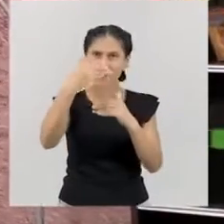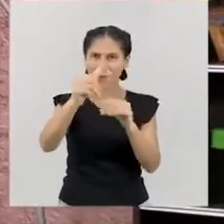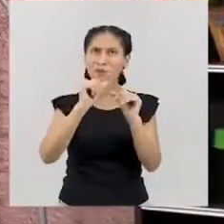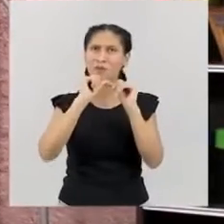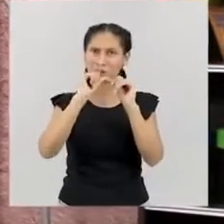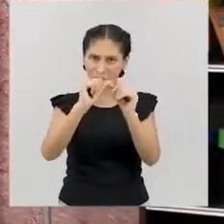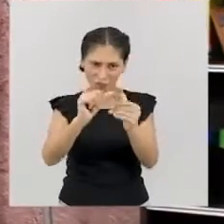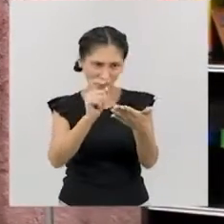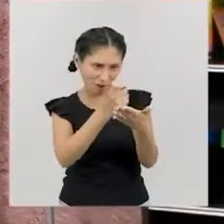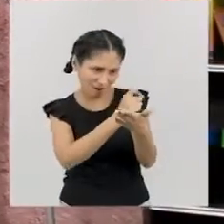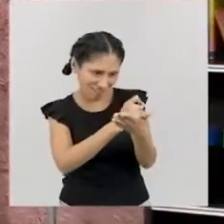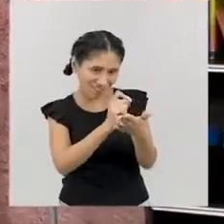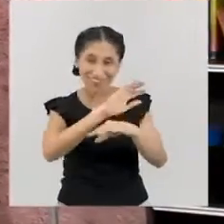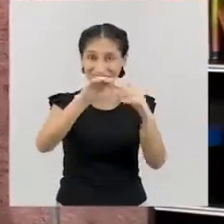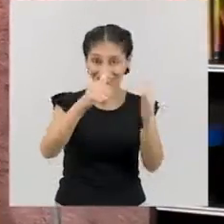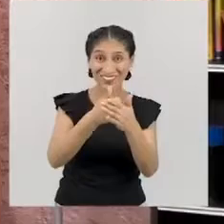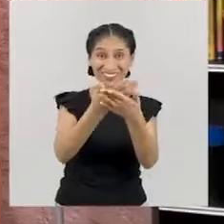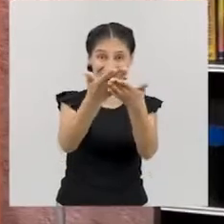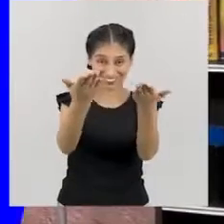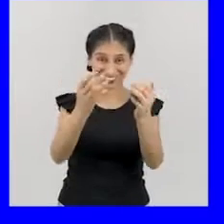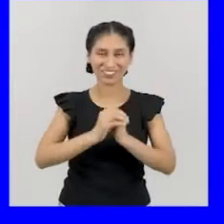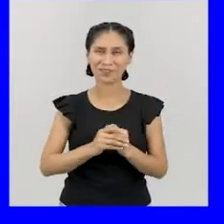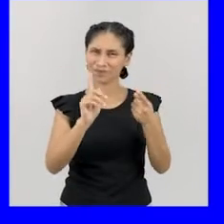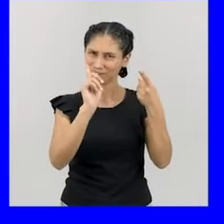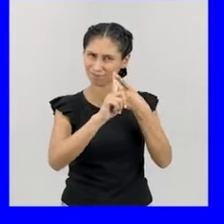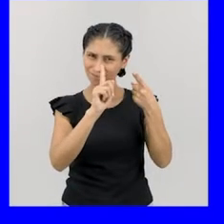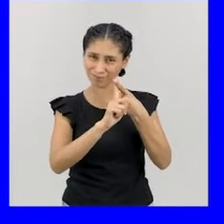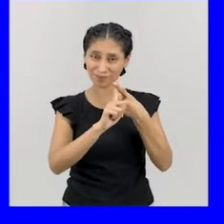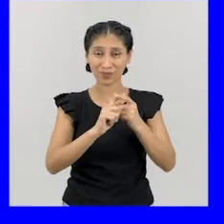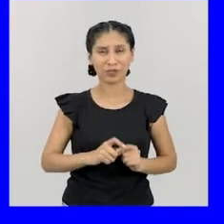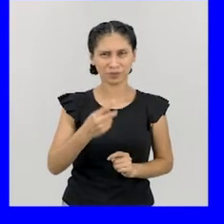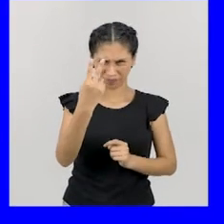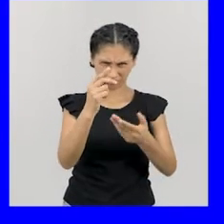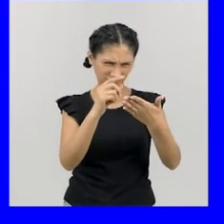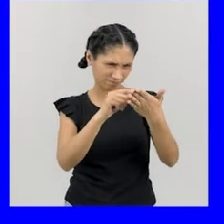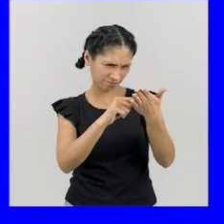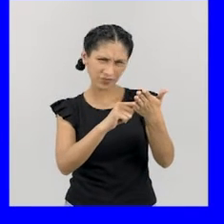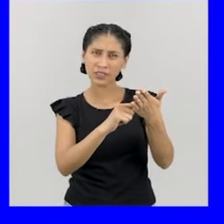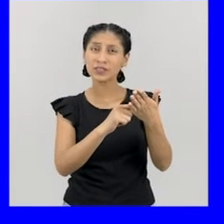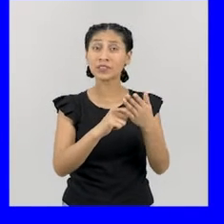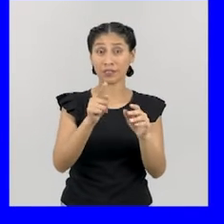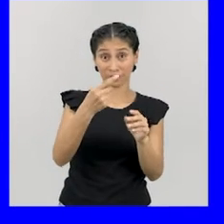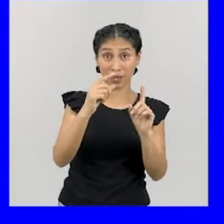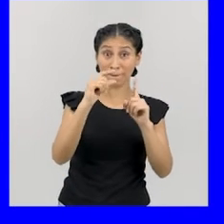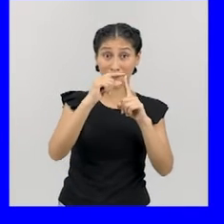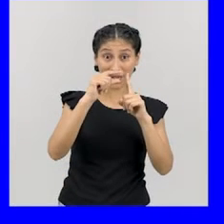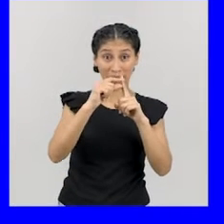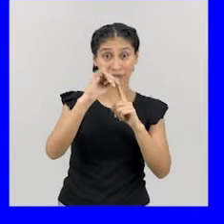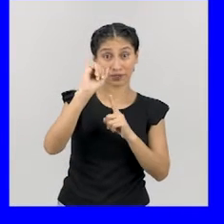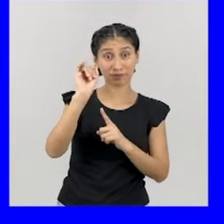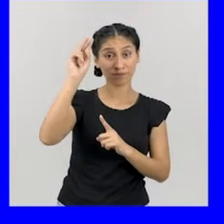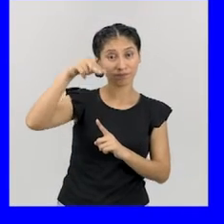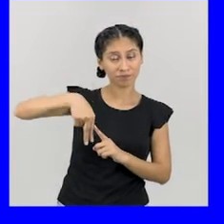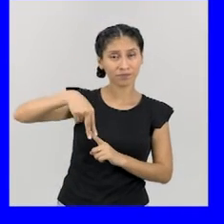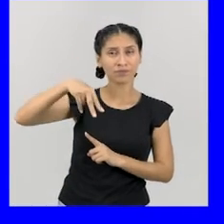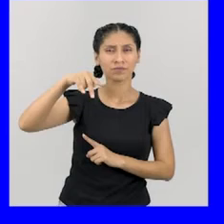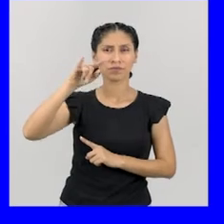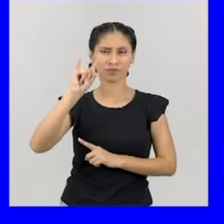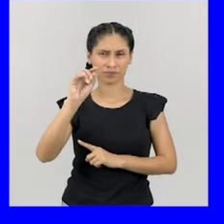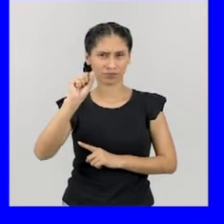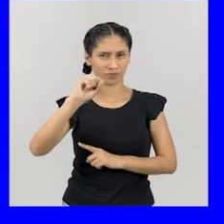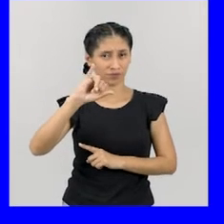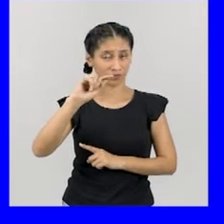ejercicios con todas y todos los chicos de la pre. 1. Señale el sinónimo contextual de la palabra